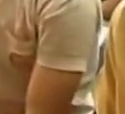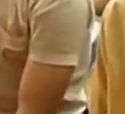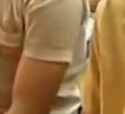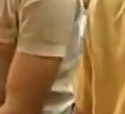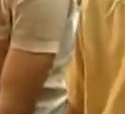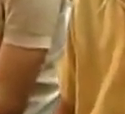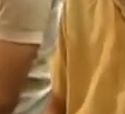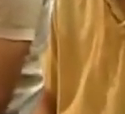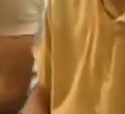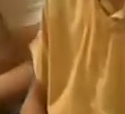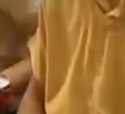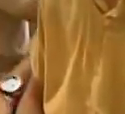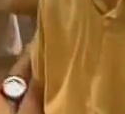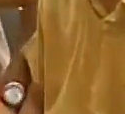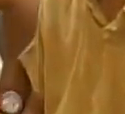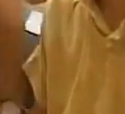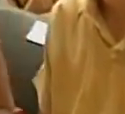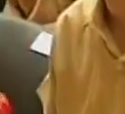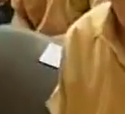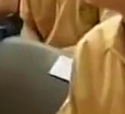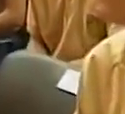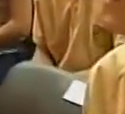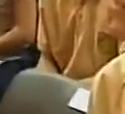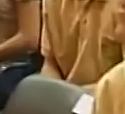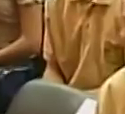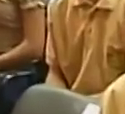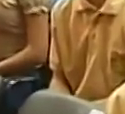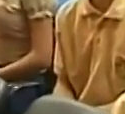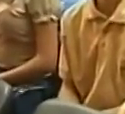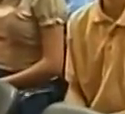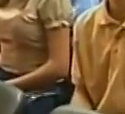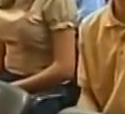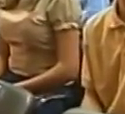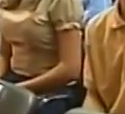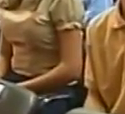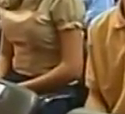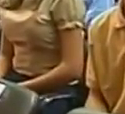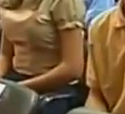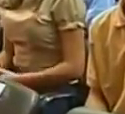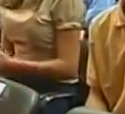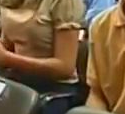Ciudadano Josnel Alvarado, vicepresidente de Región Llanos.